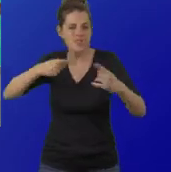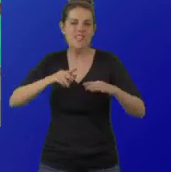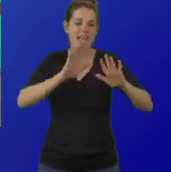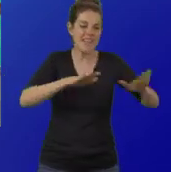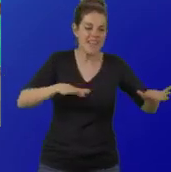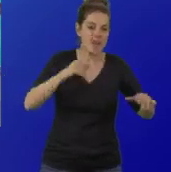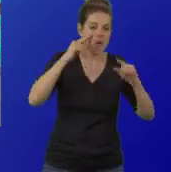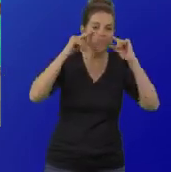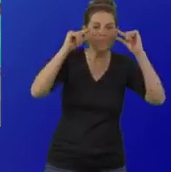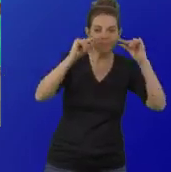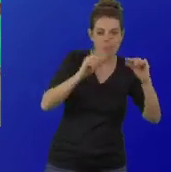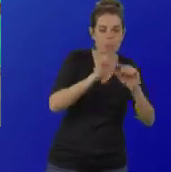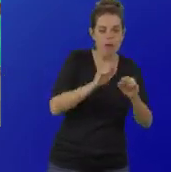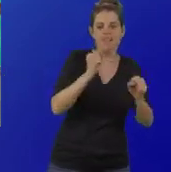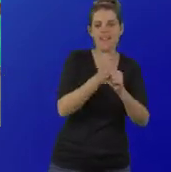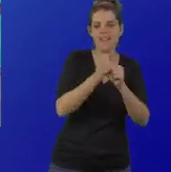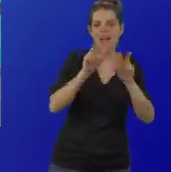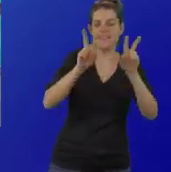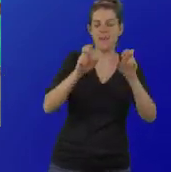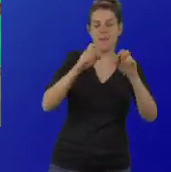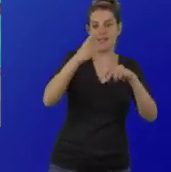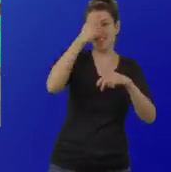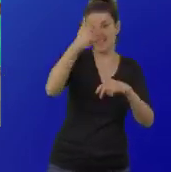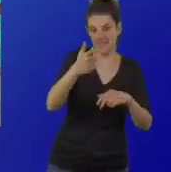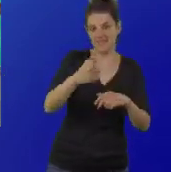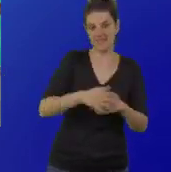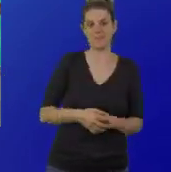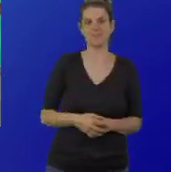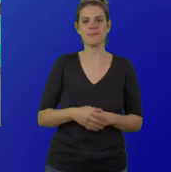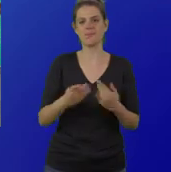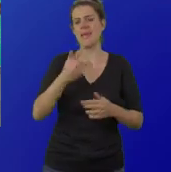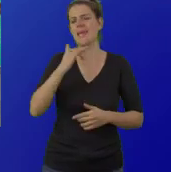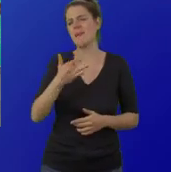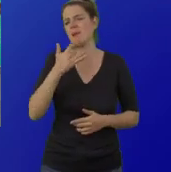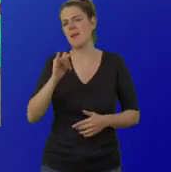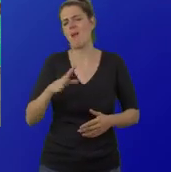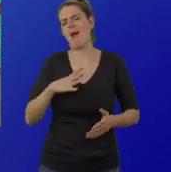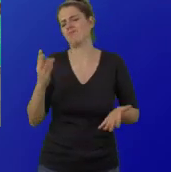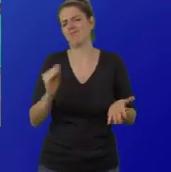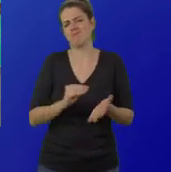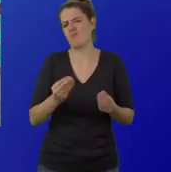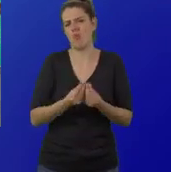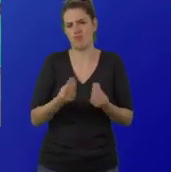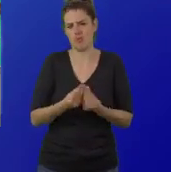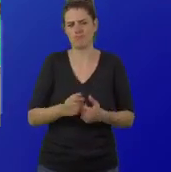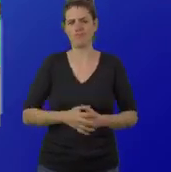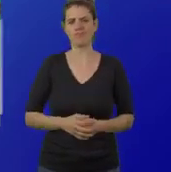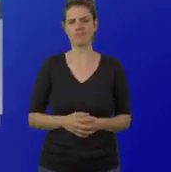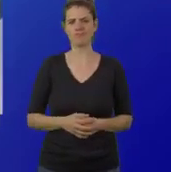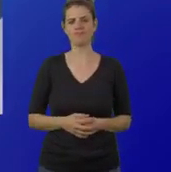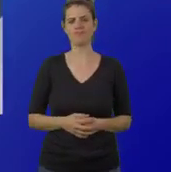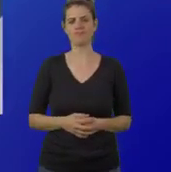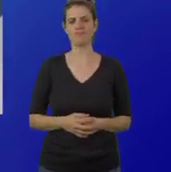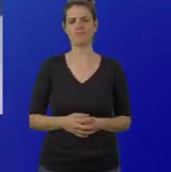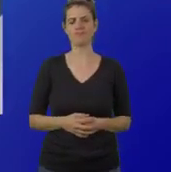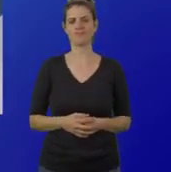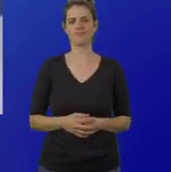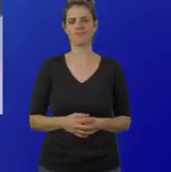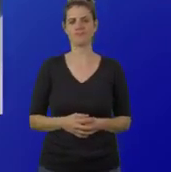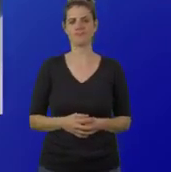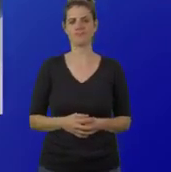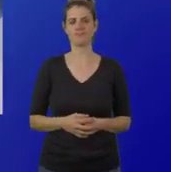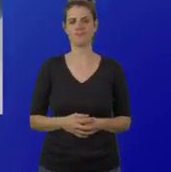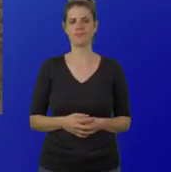baja visión pudieran trabajar ciencias. Digo, hay ejemplos uno atrás de otro que podíamos estar mencionando.